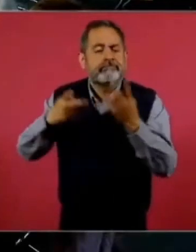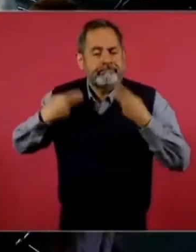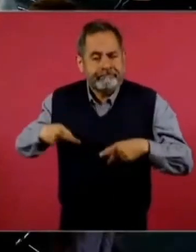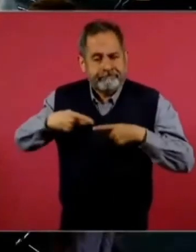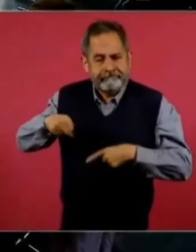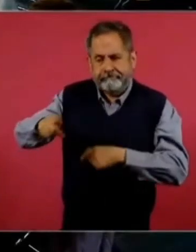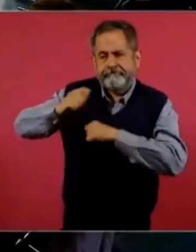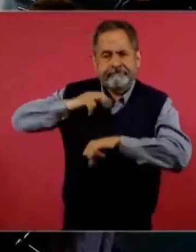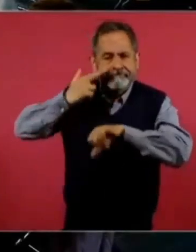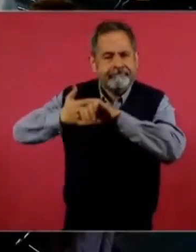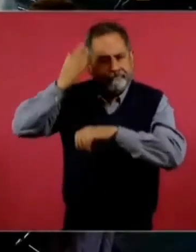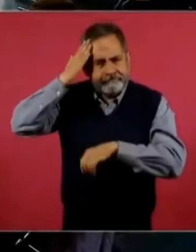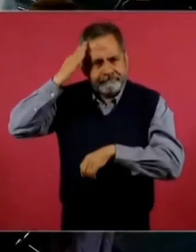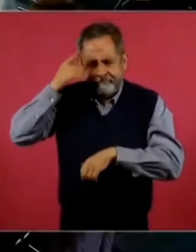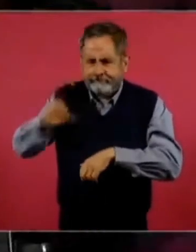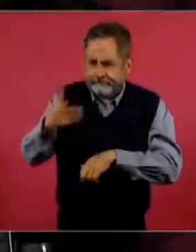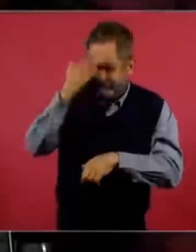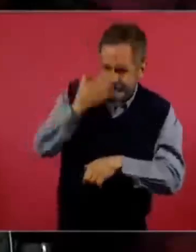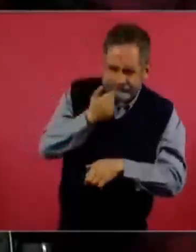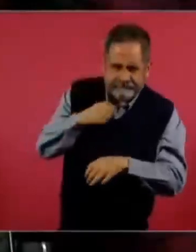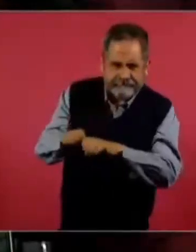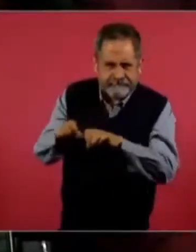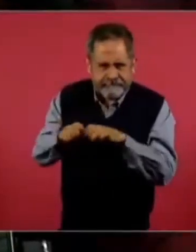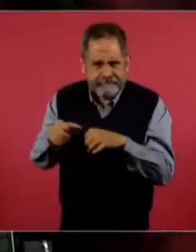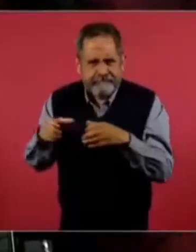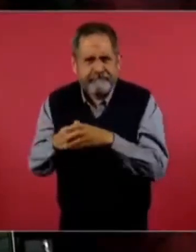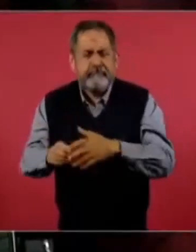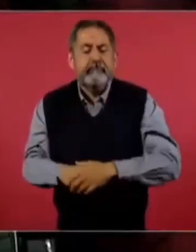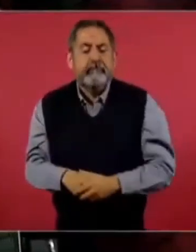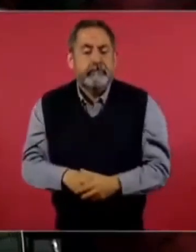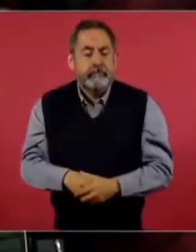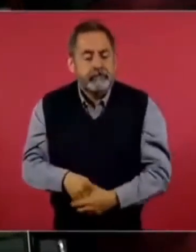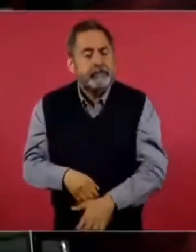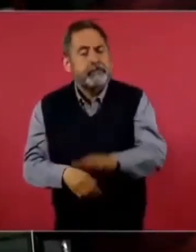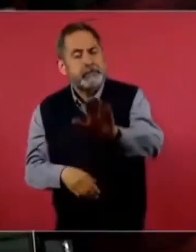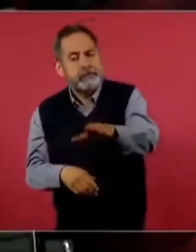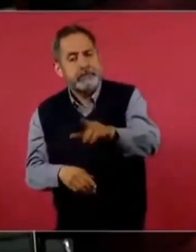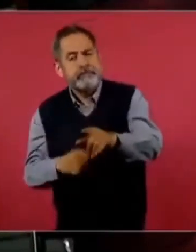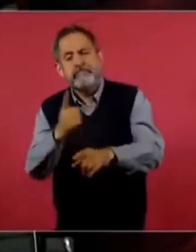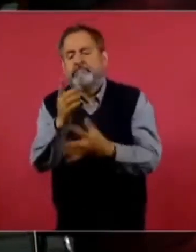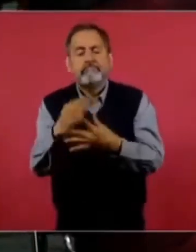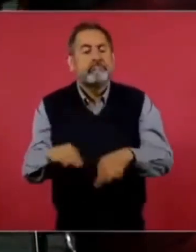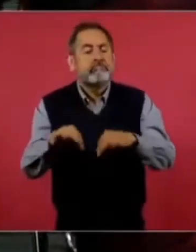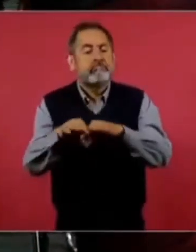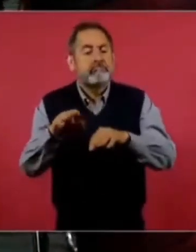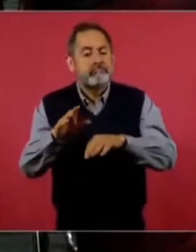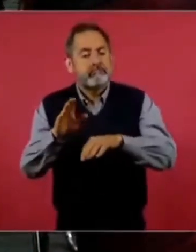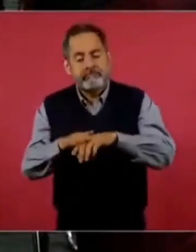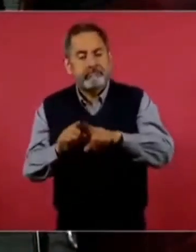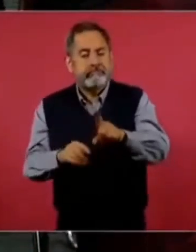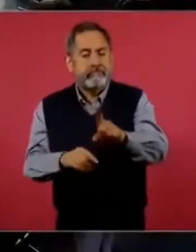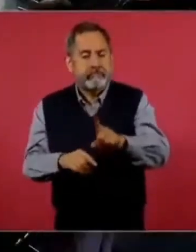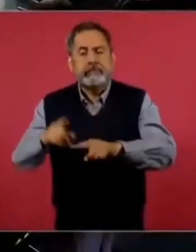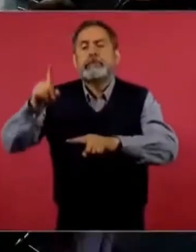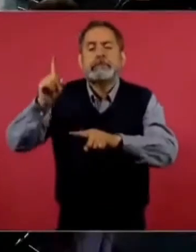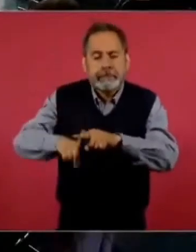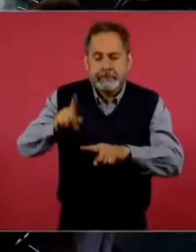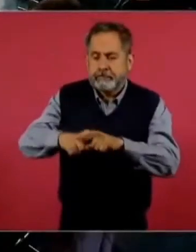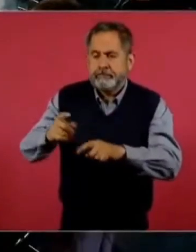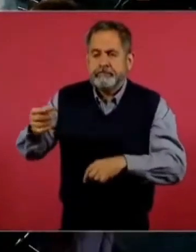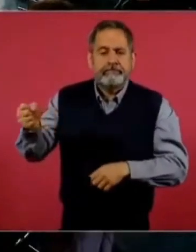que las encabezan, en las capacidades del equipo humano? Lo fundamental son quienes